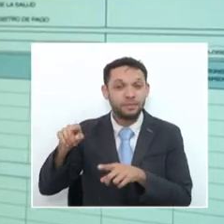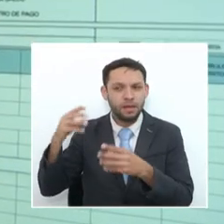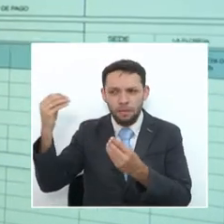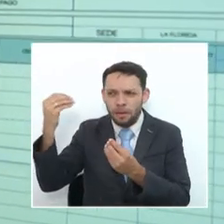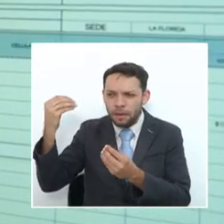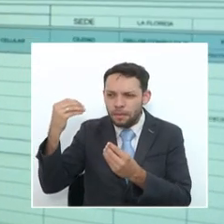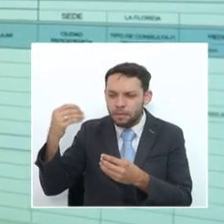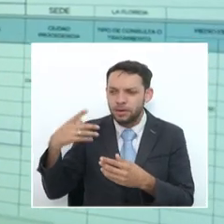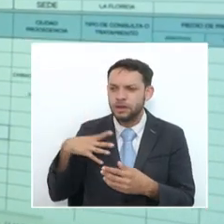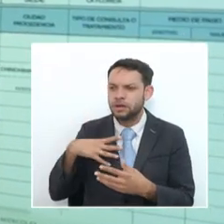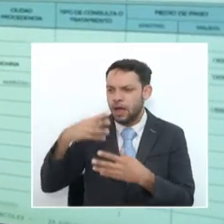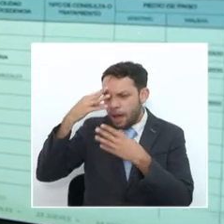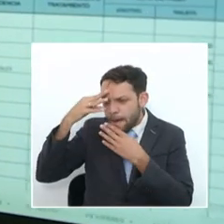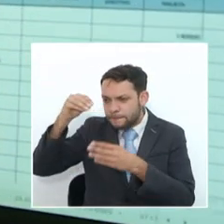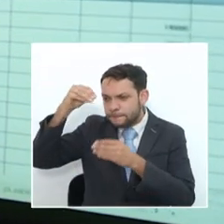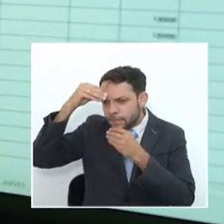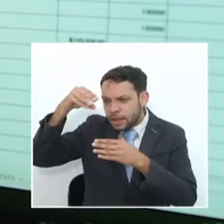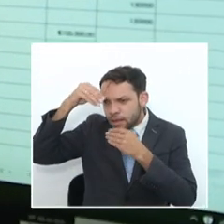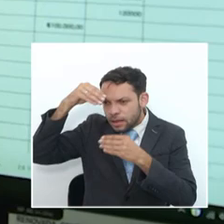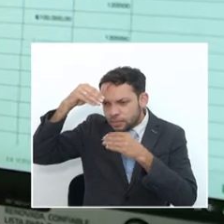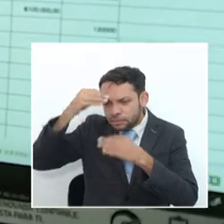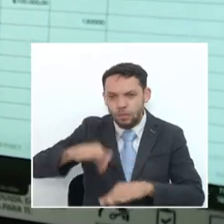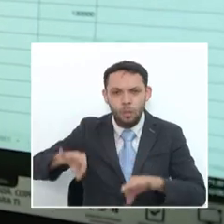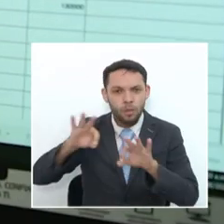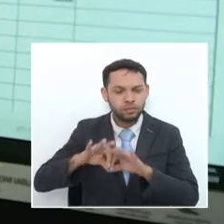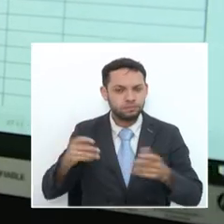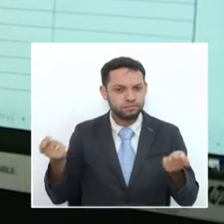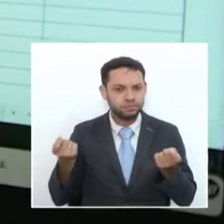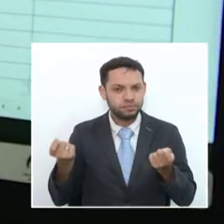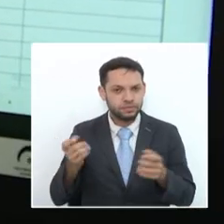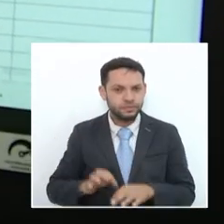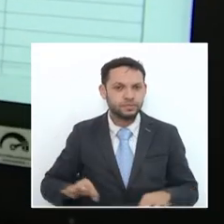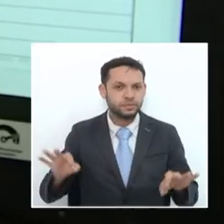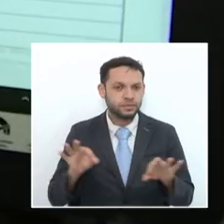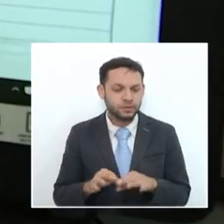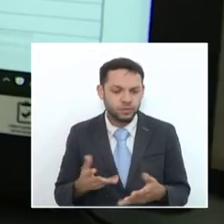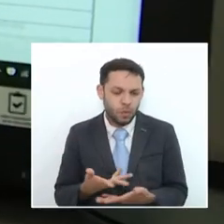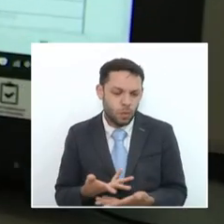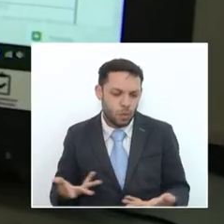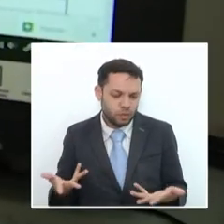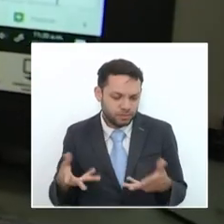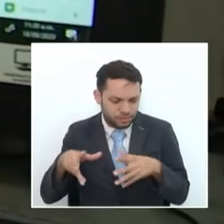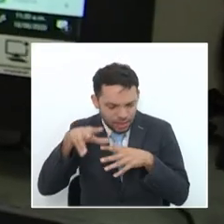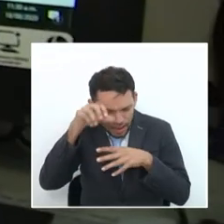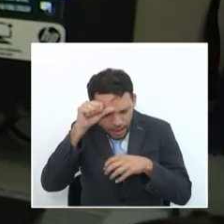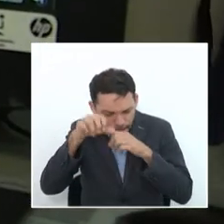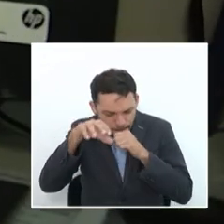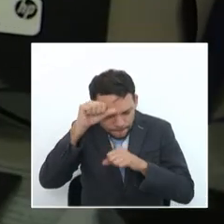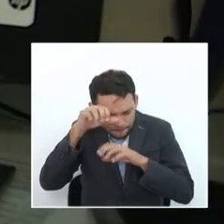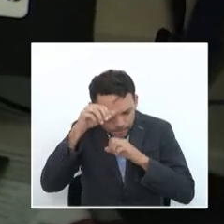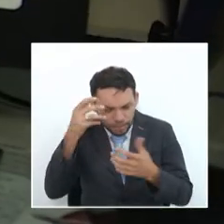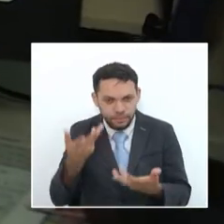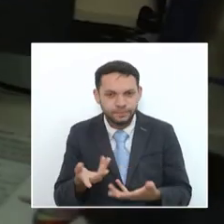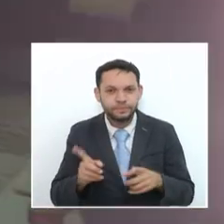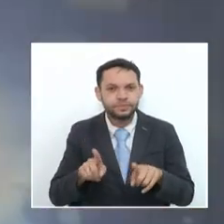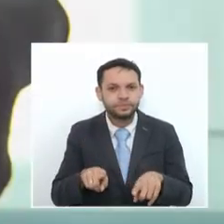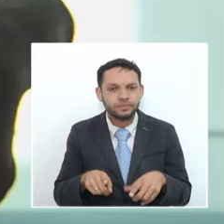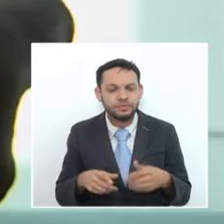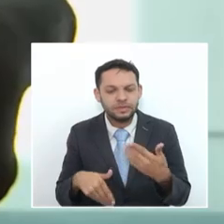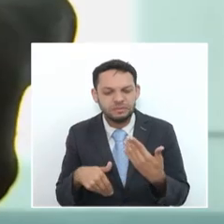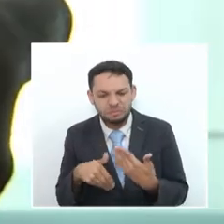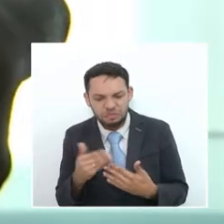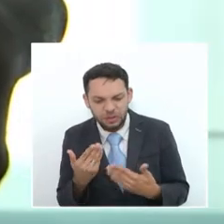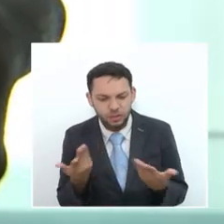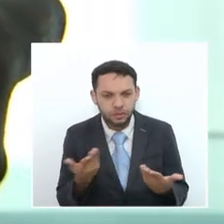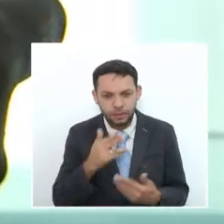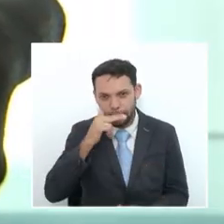me siento muy orgullosa. De ellos he aprendido mucho. Y yo empecé con él desde que mis